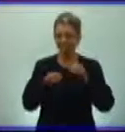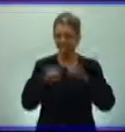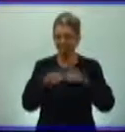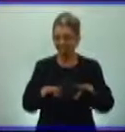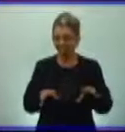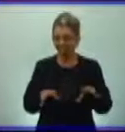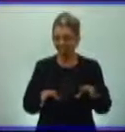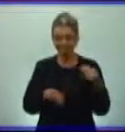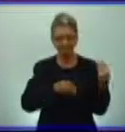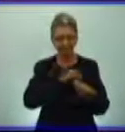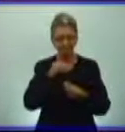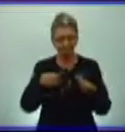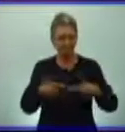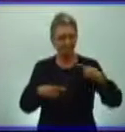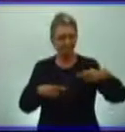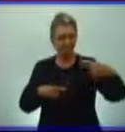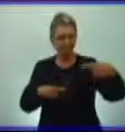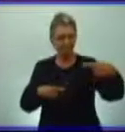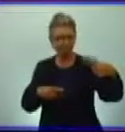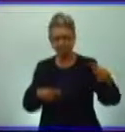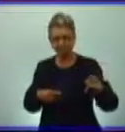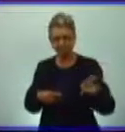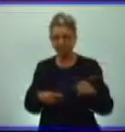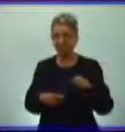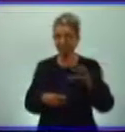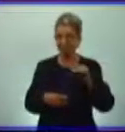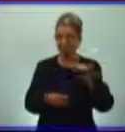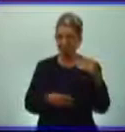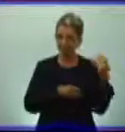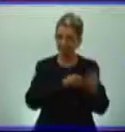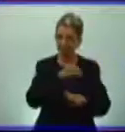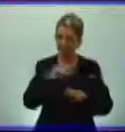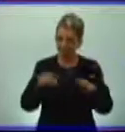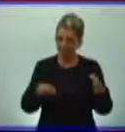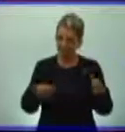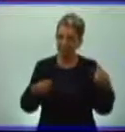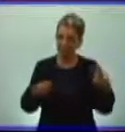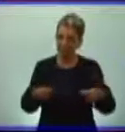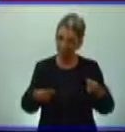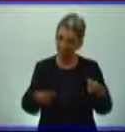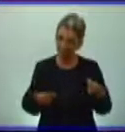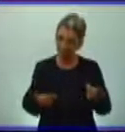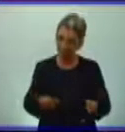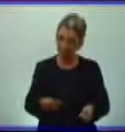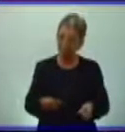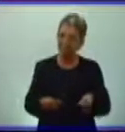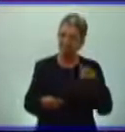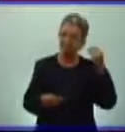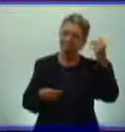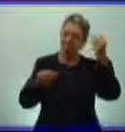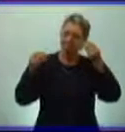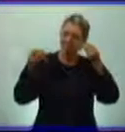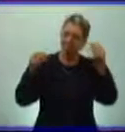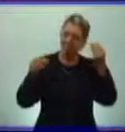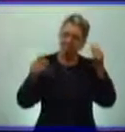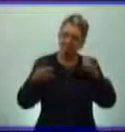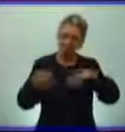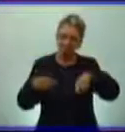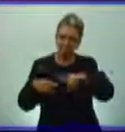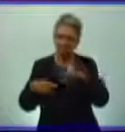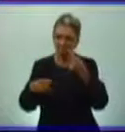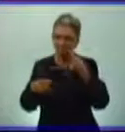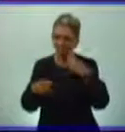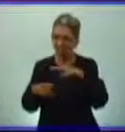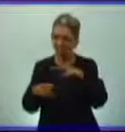cambios constantemente y si estamos hablando de cambio, deberíamos también pensar en lo que ustedes observan a su